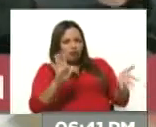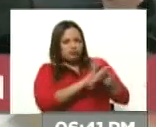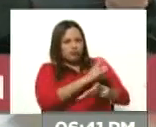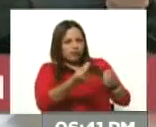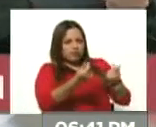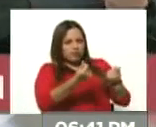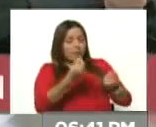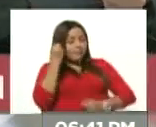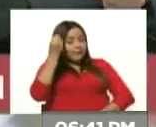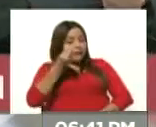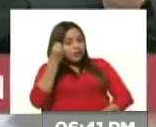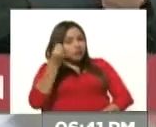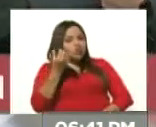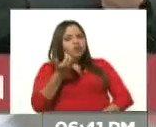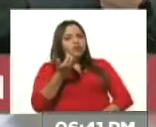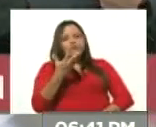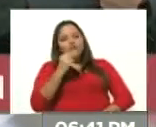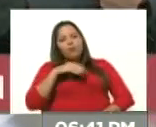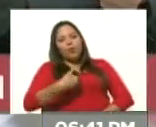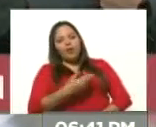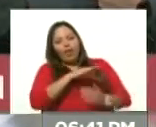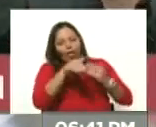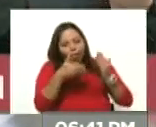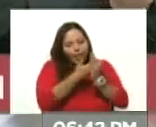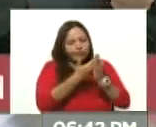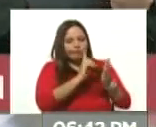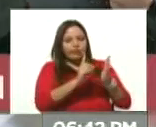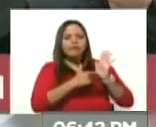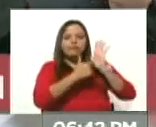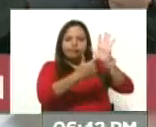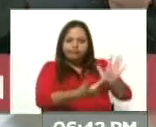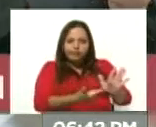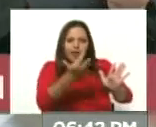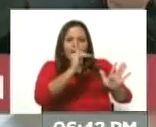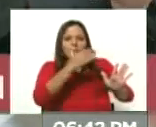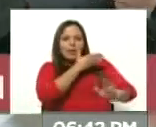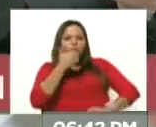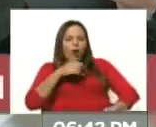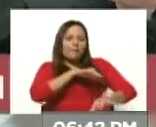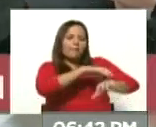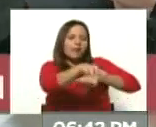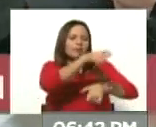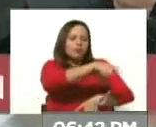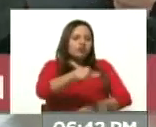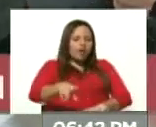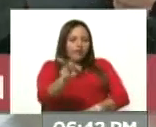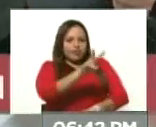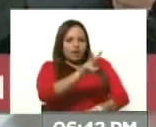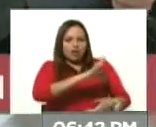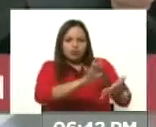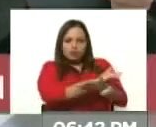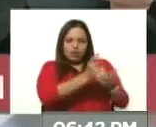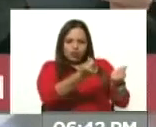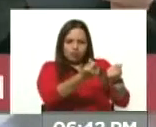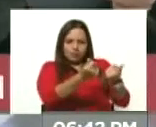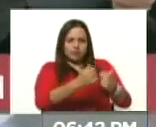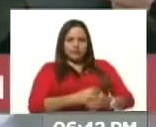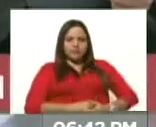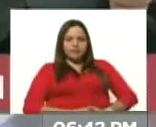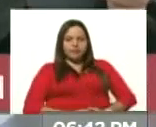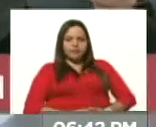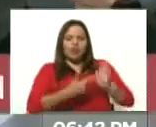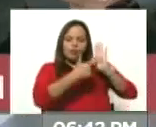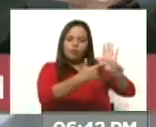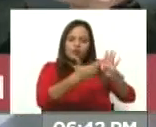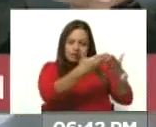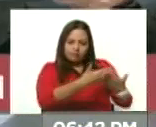innegable que hay una mejora para la mayoría de los venezolanos el punto de vista de su economía y los revelarnos